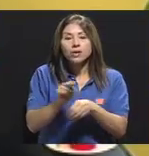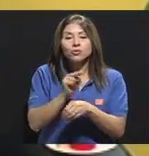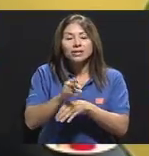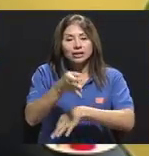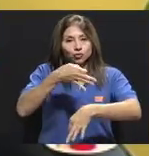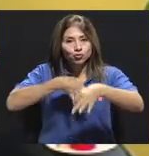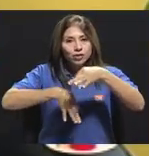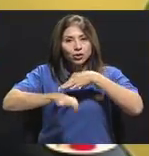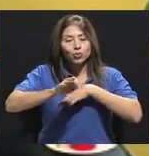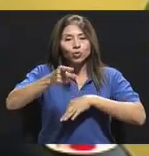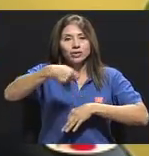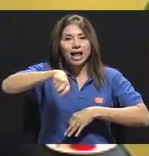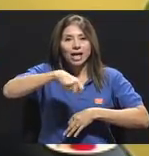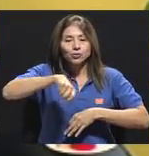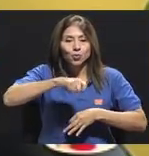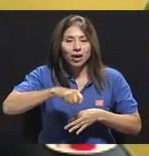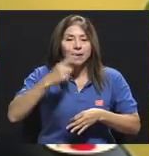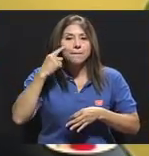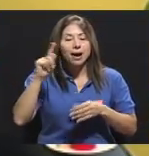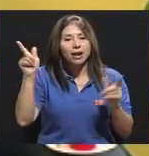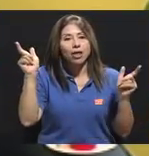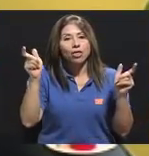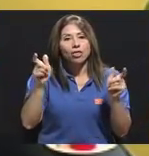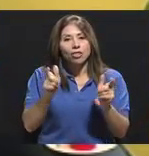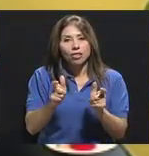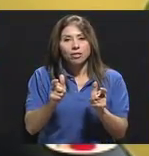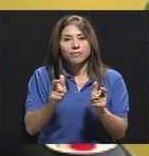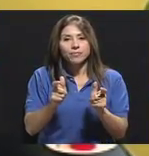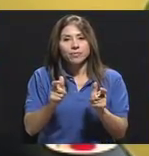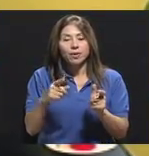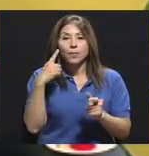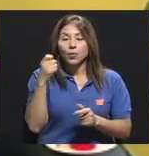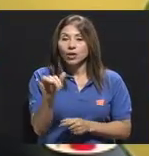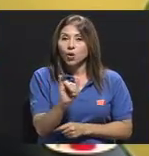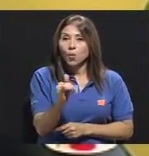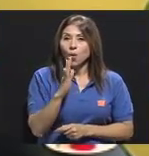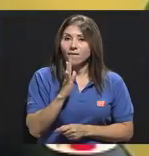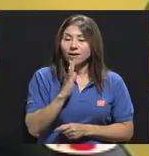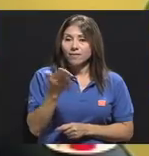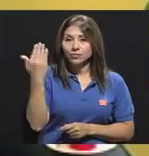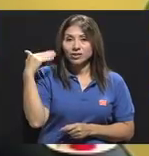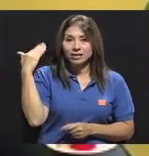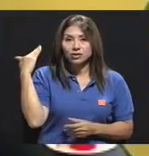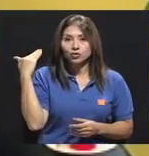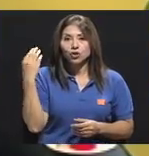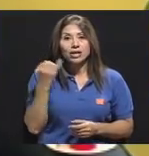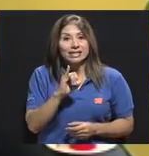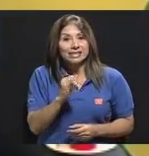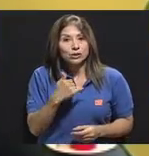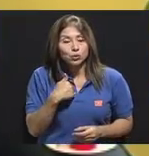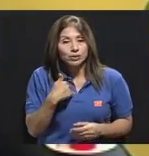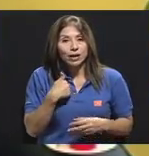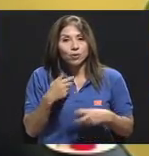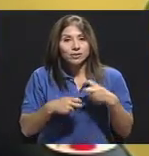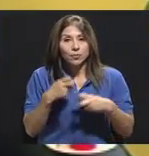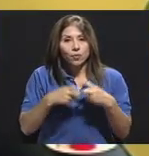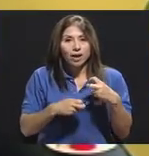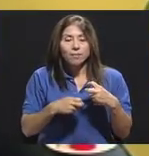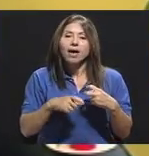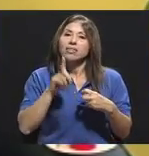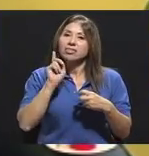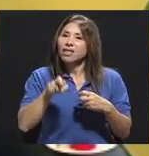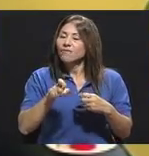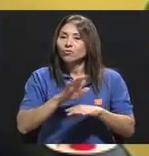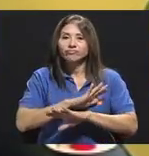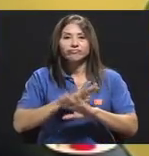edulcorantes que permitan bajar la cantidad de azúcar porque como hablábamos en un inicio si tengo ese problem eh tengo que eliminar